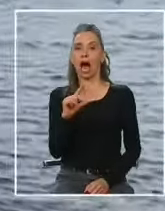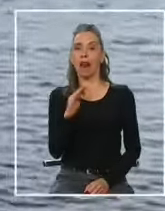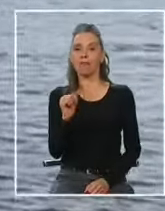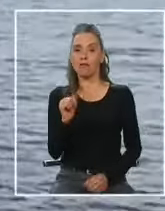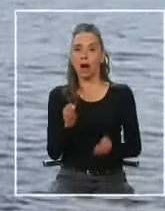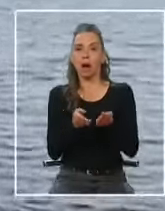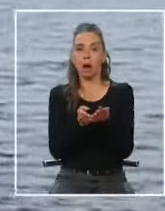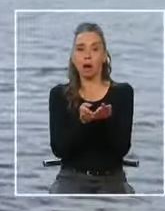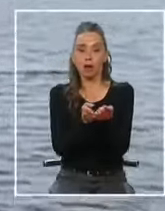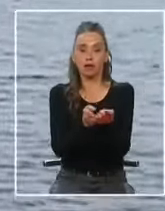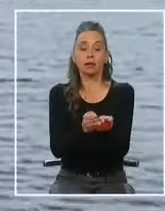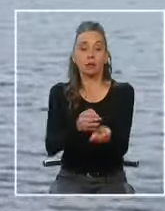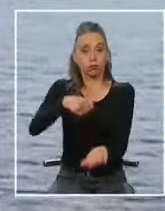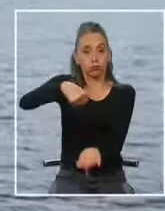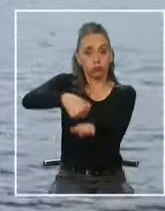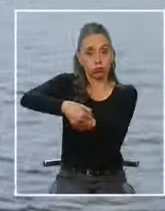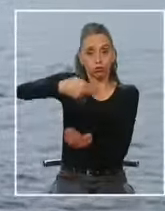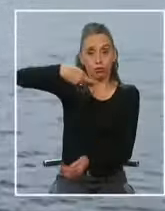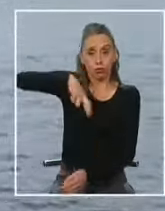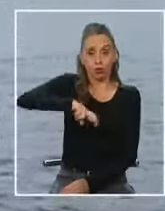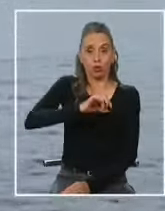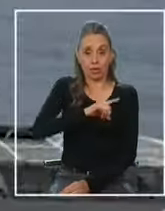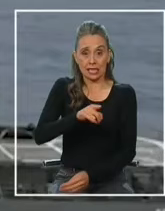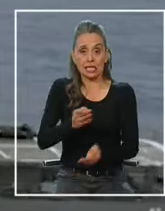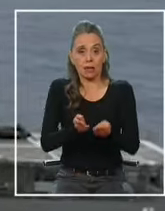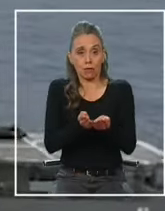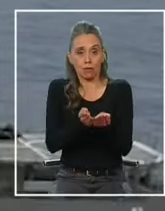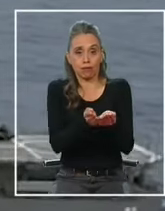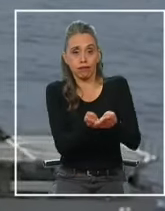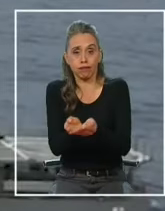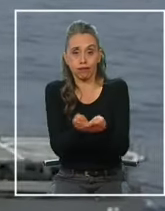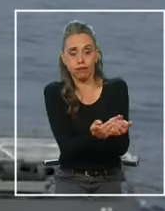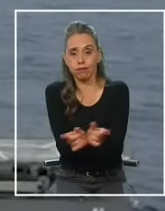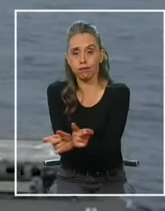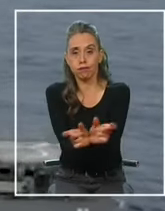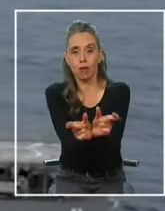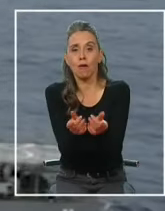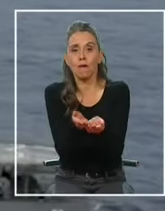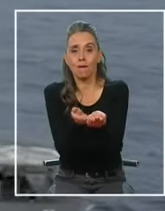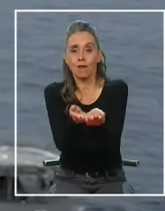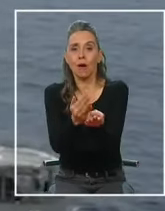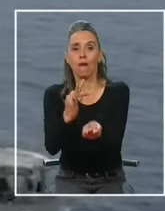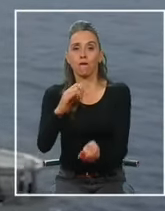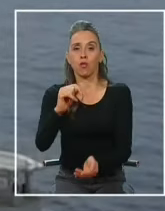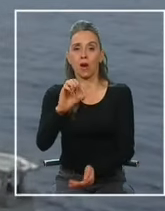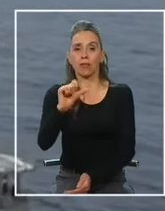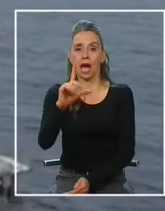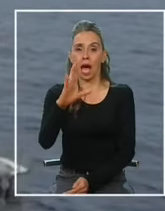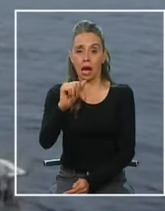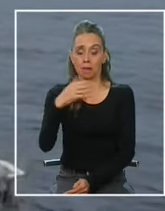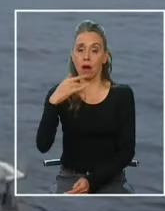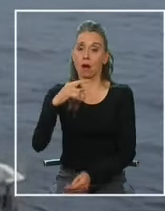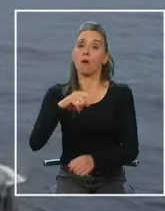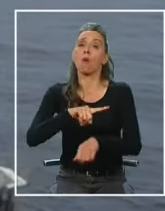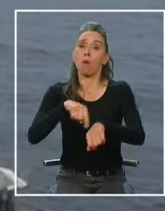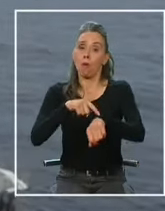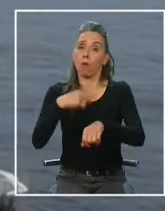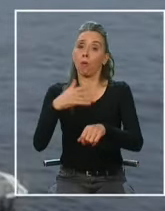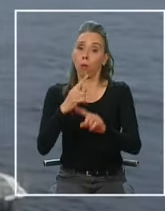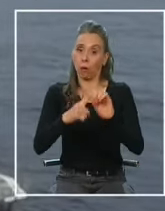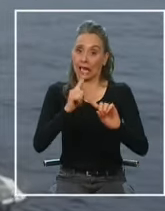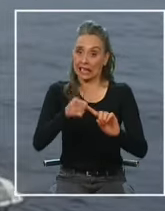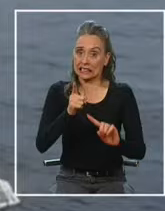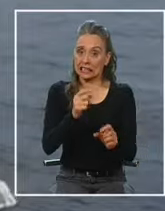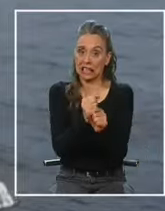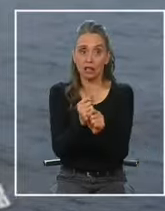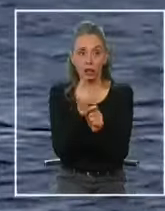Es el caso en el extremo sur de nuestro país, donde el patrullero Fuente Alba debe cumplir la extenuante y exigente función